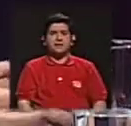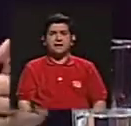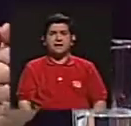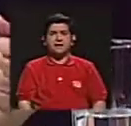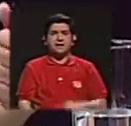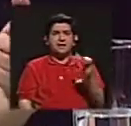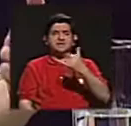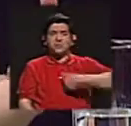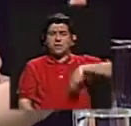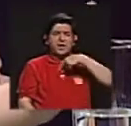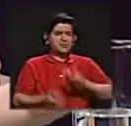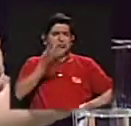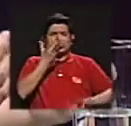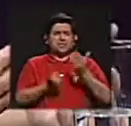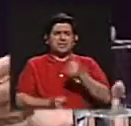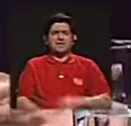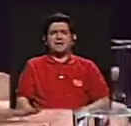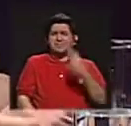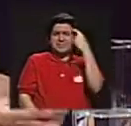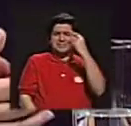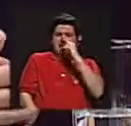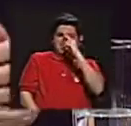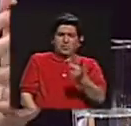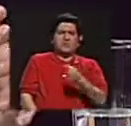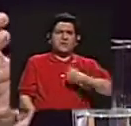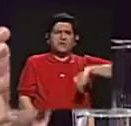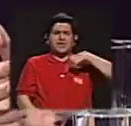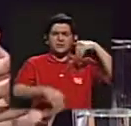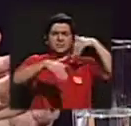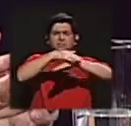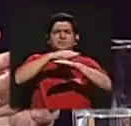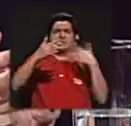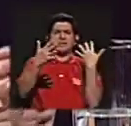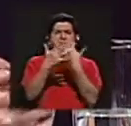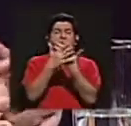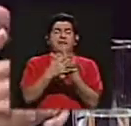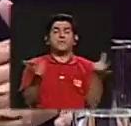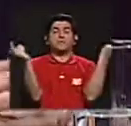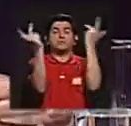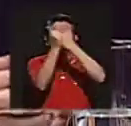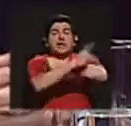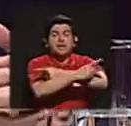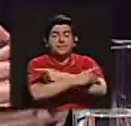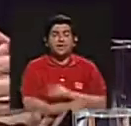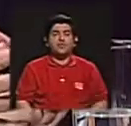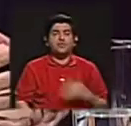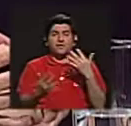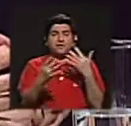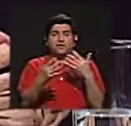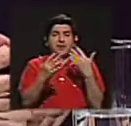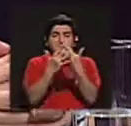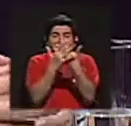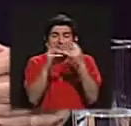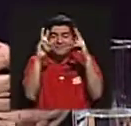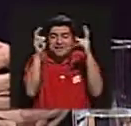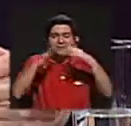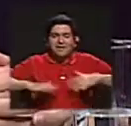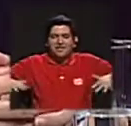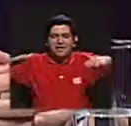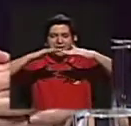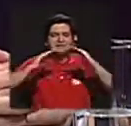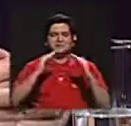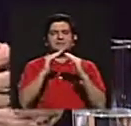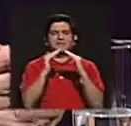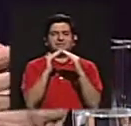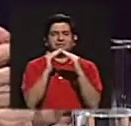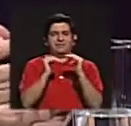como brujas, que nos han encarcelado y la más grave de todas, que nos han encerrado dentro de los espacios de la